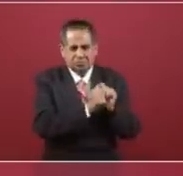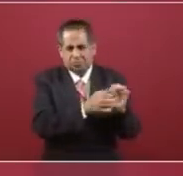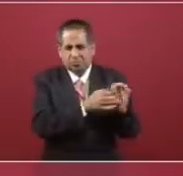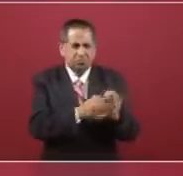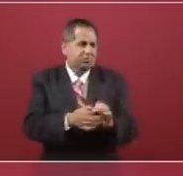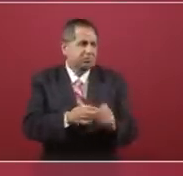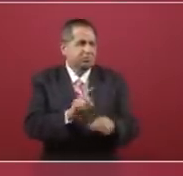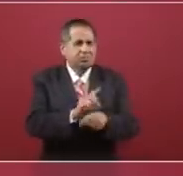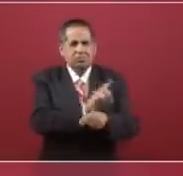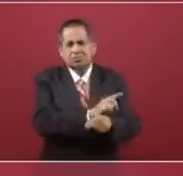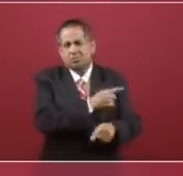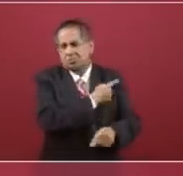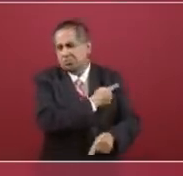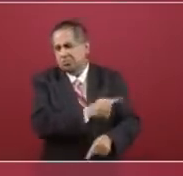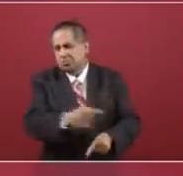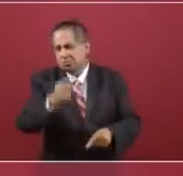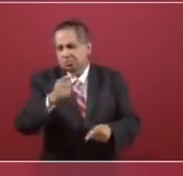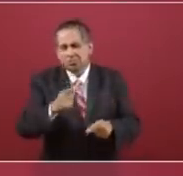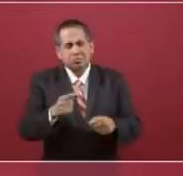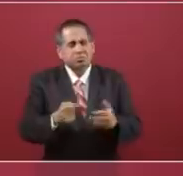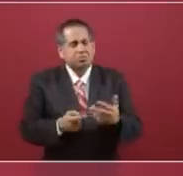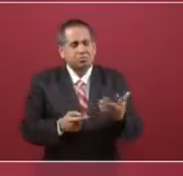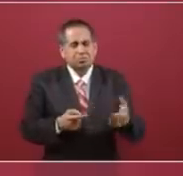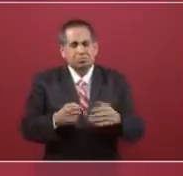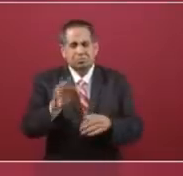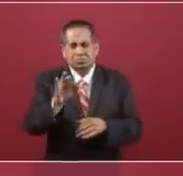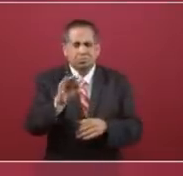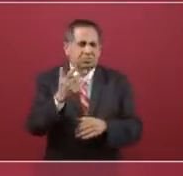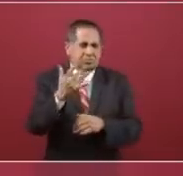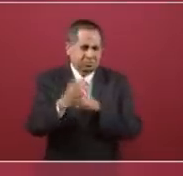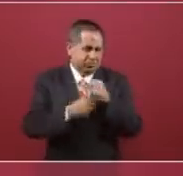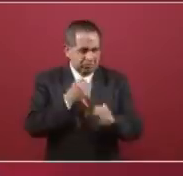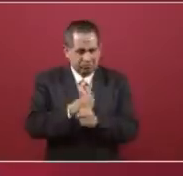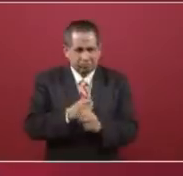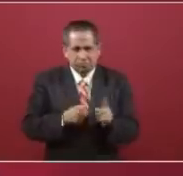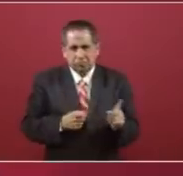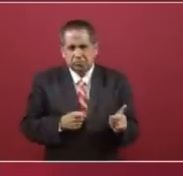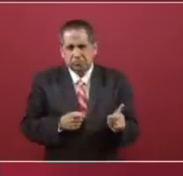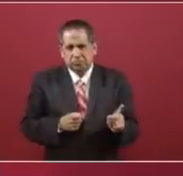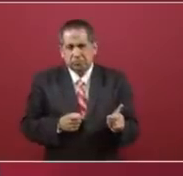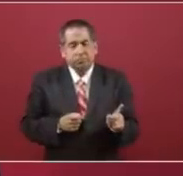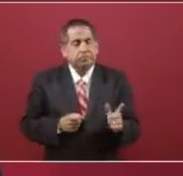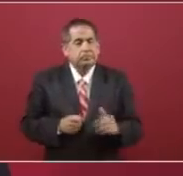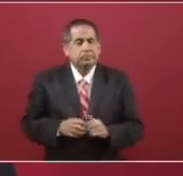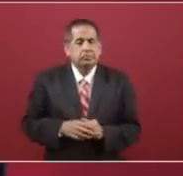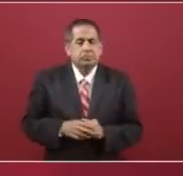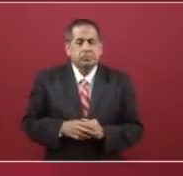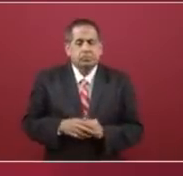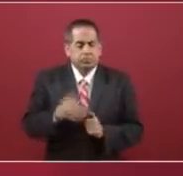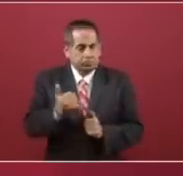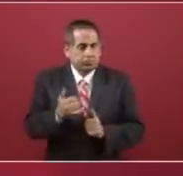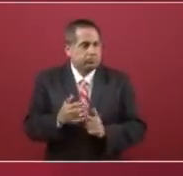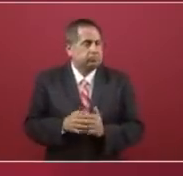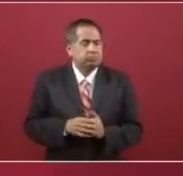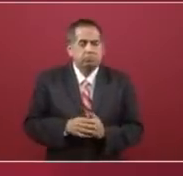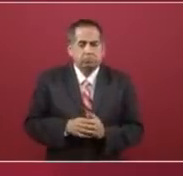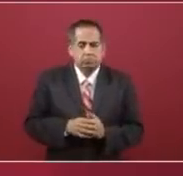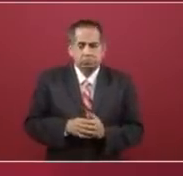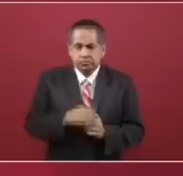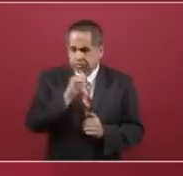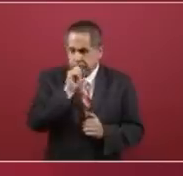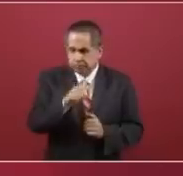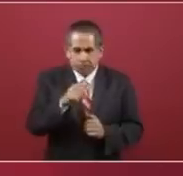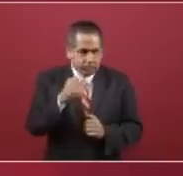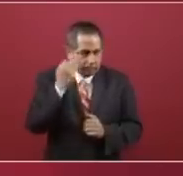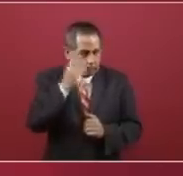a Pemex desde hace 40, 50 años. Y al mismo